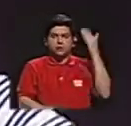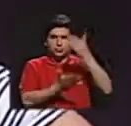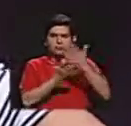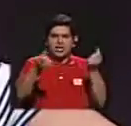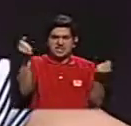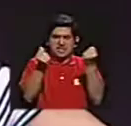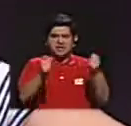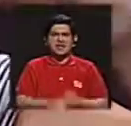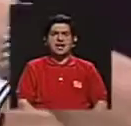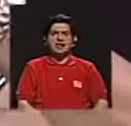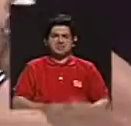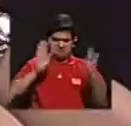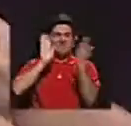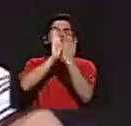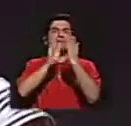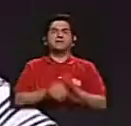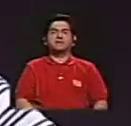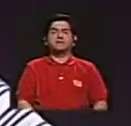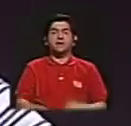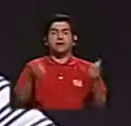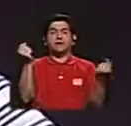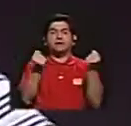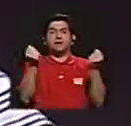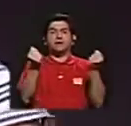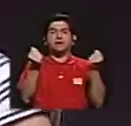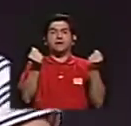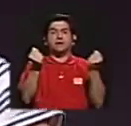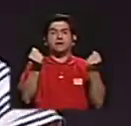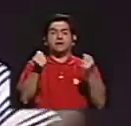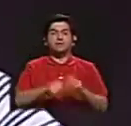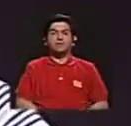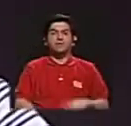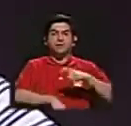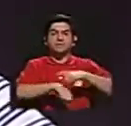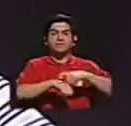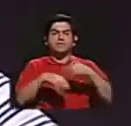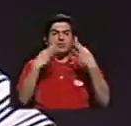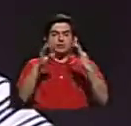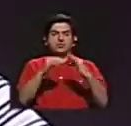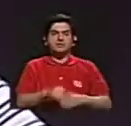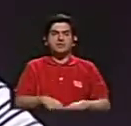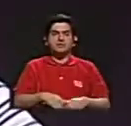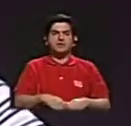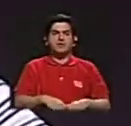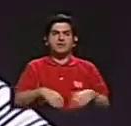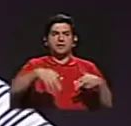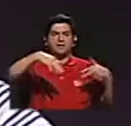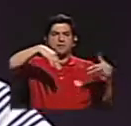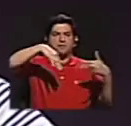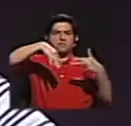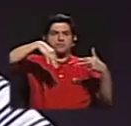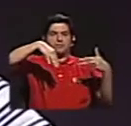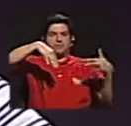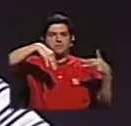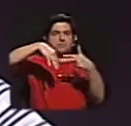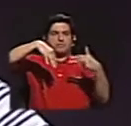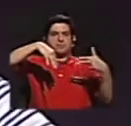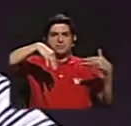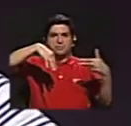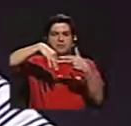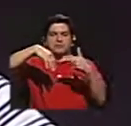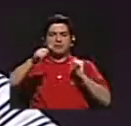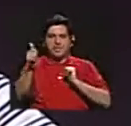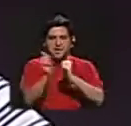así, con el pecho y el carro pues haciéndonos intento de romper esas